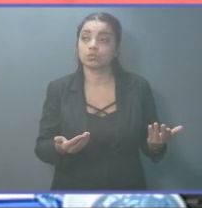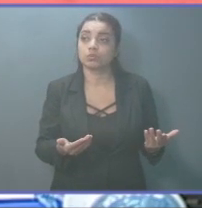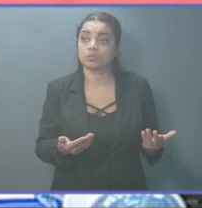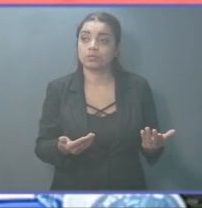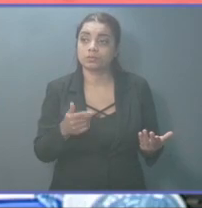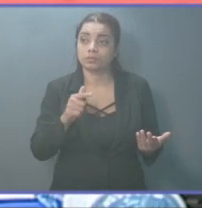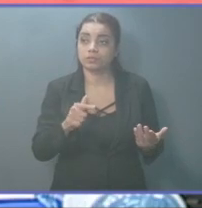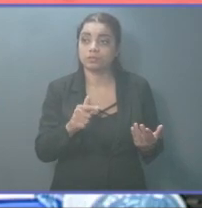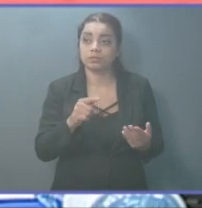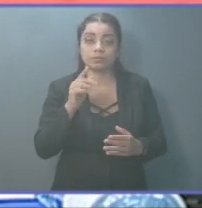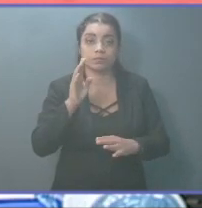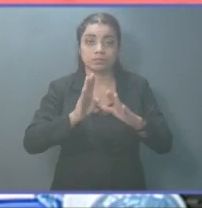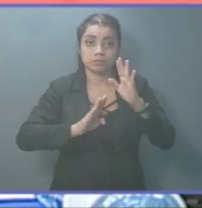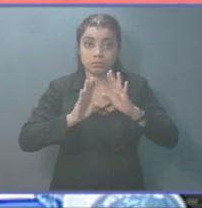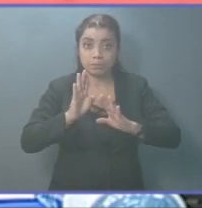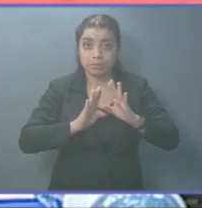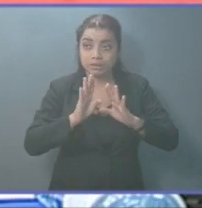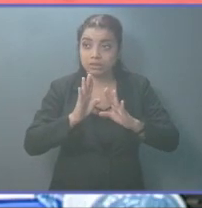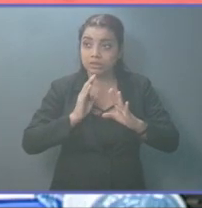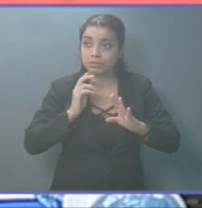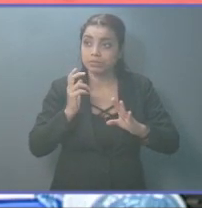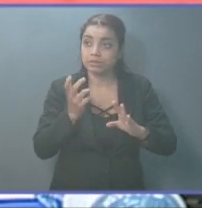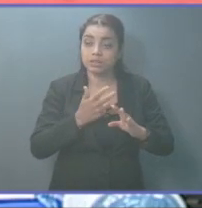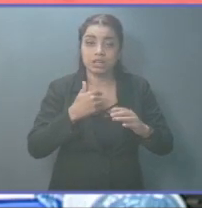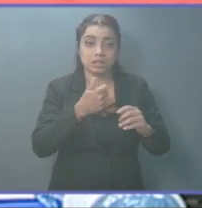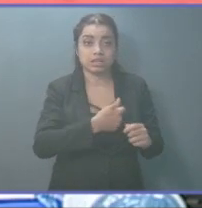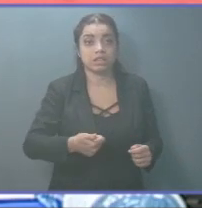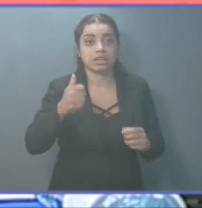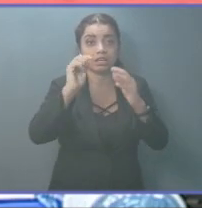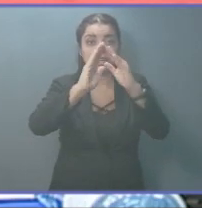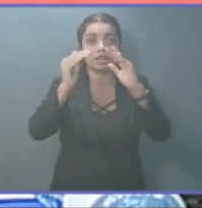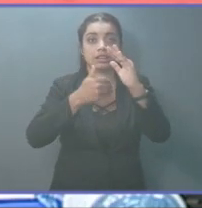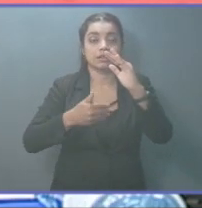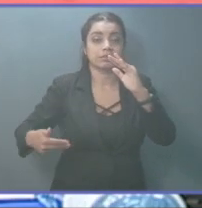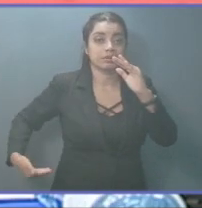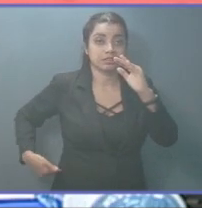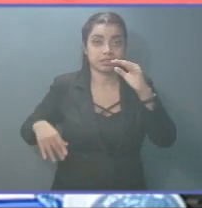la participación del Estado Mayor Presidencial